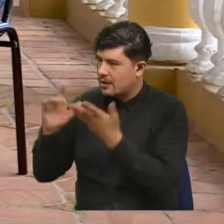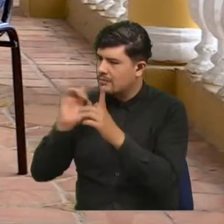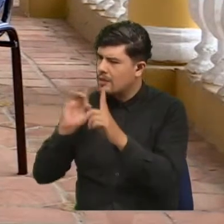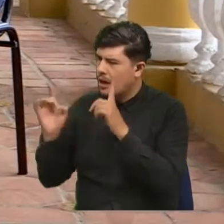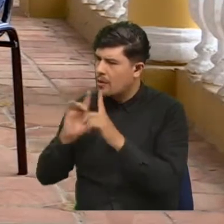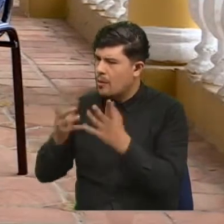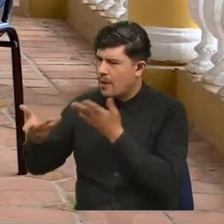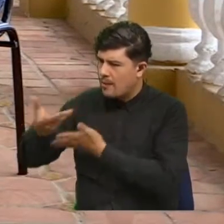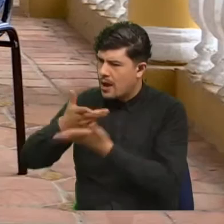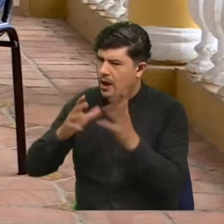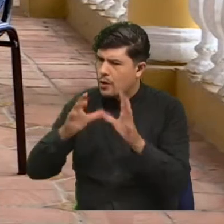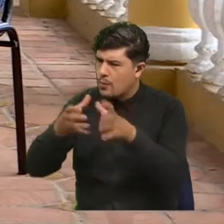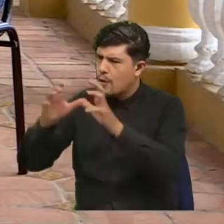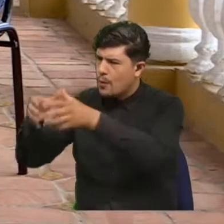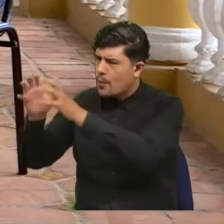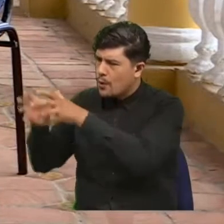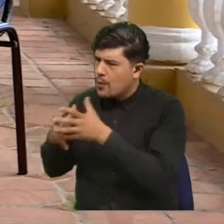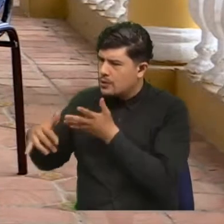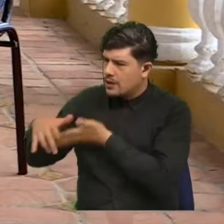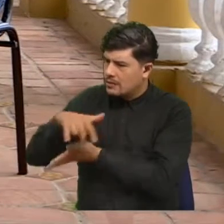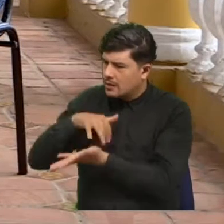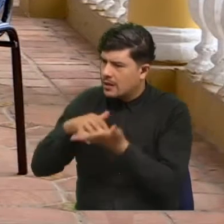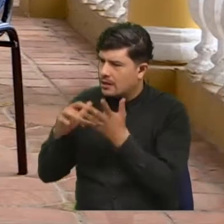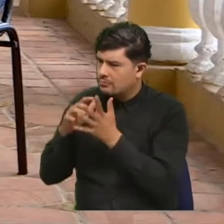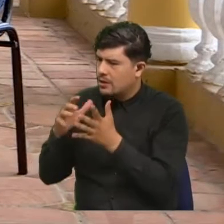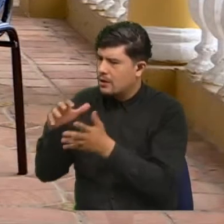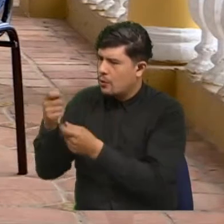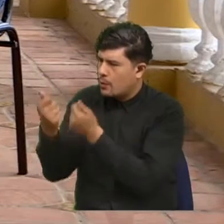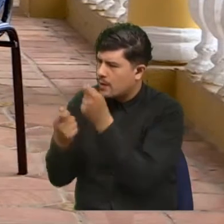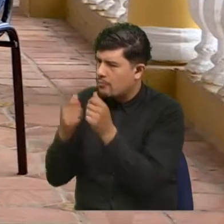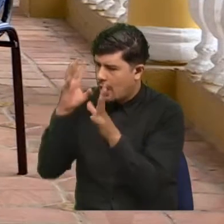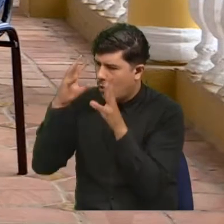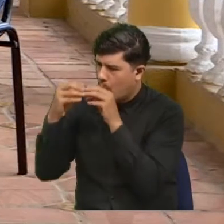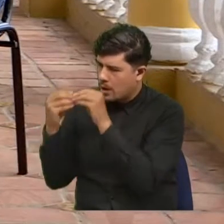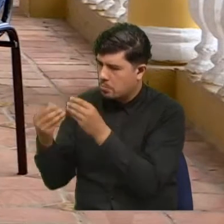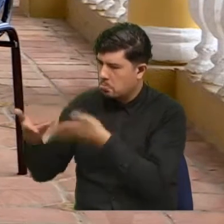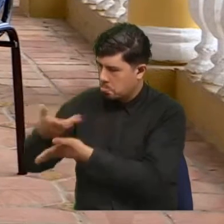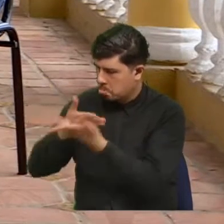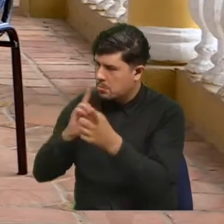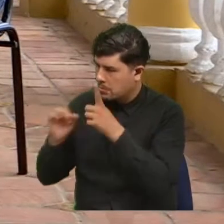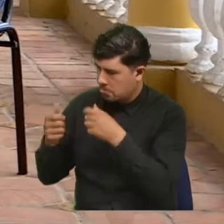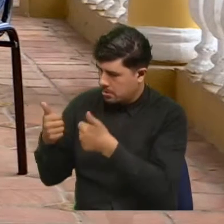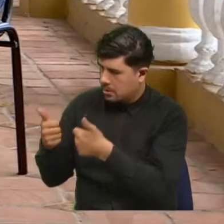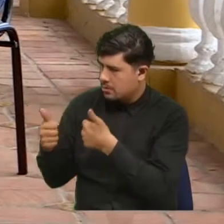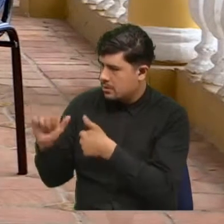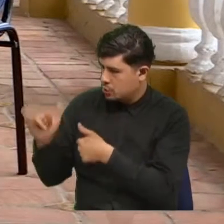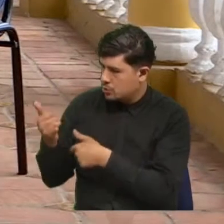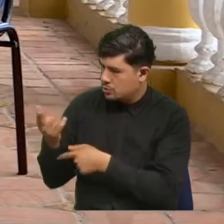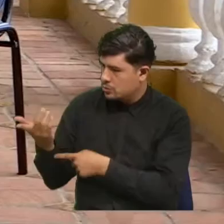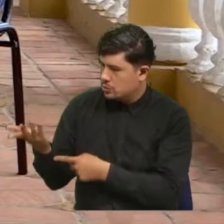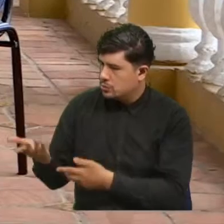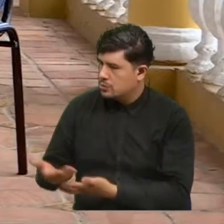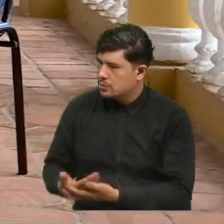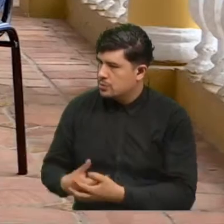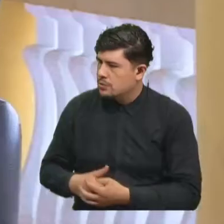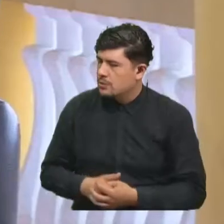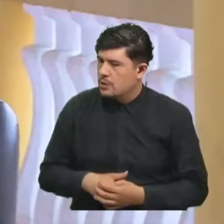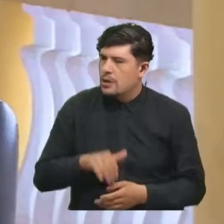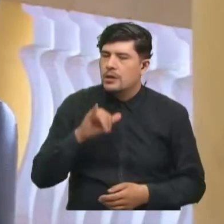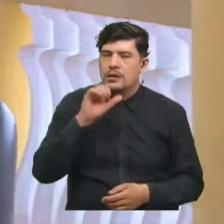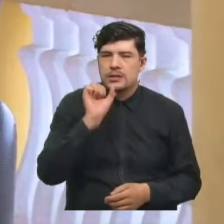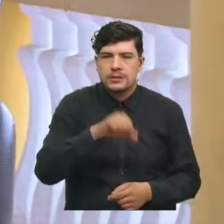y las áreas con los cuales influencian reunidas nosotros lo que siempre hemos querido que haya unidad que haya que